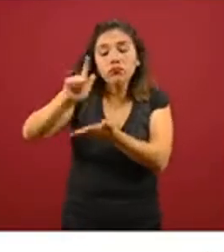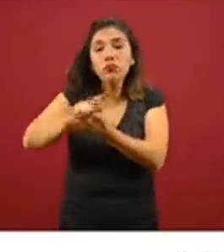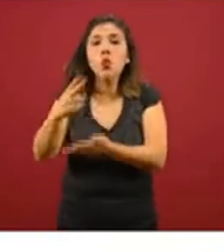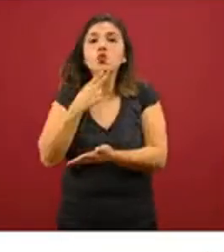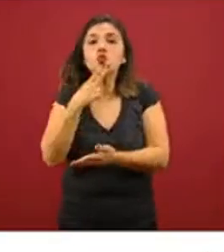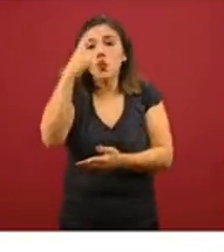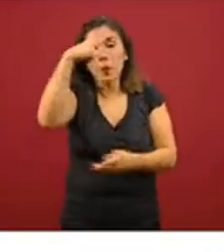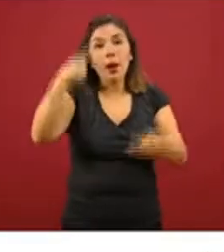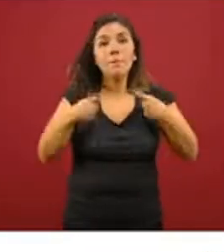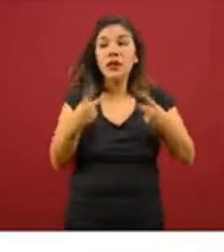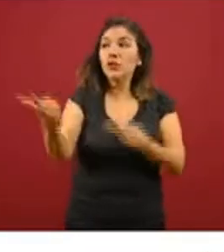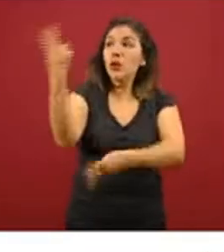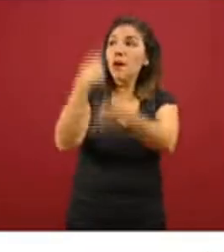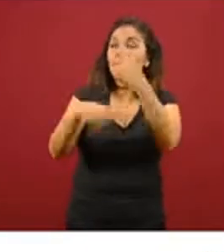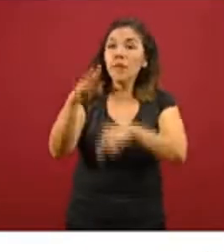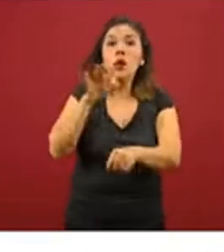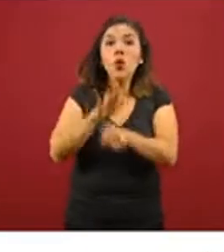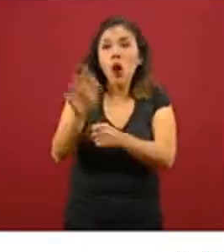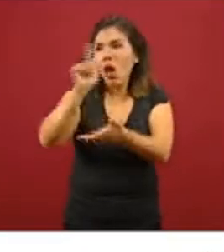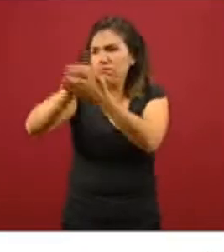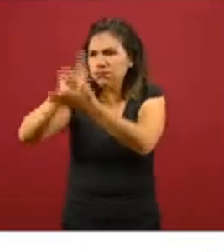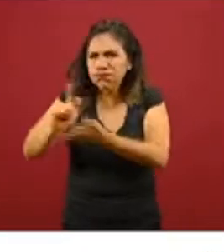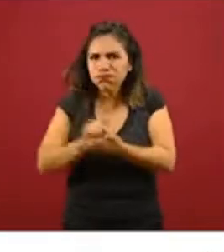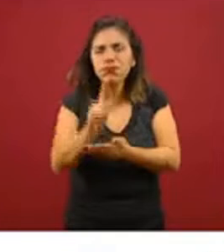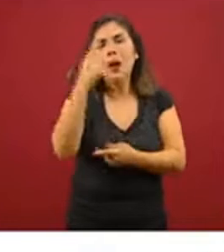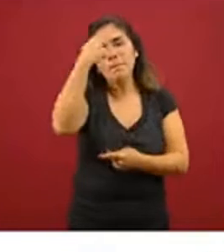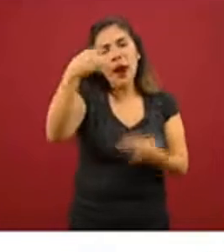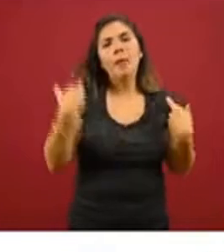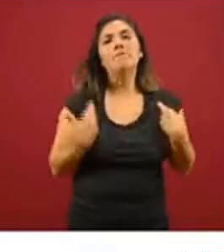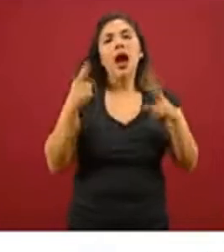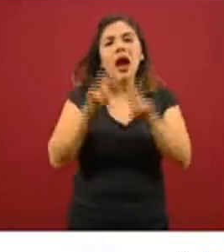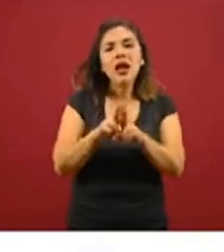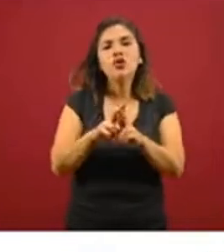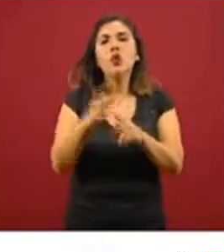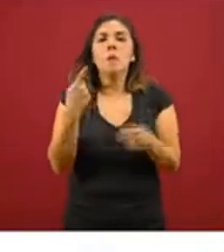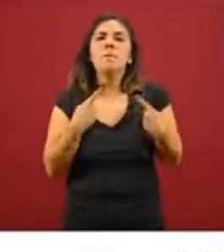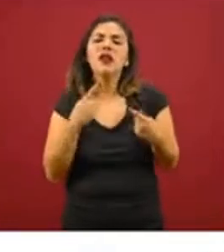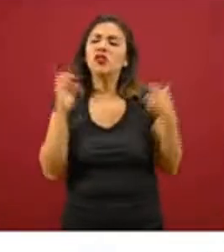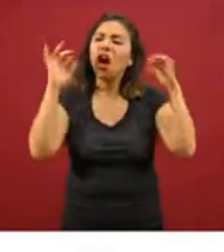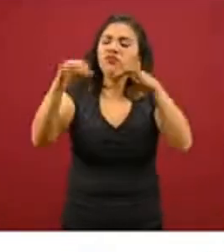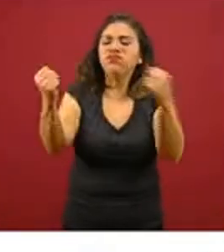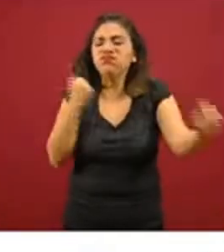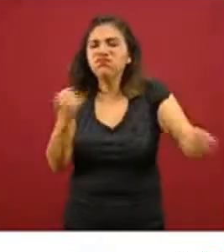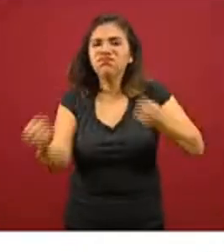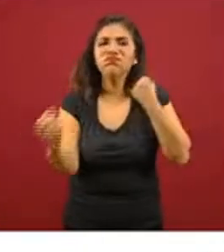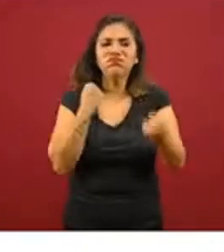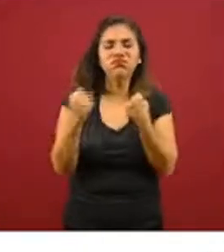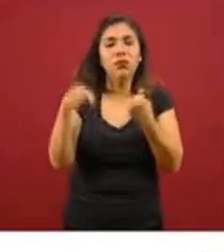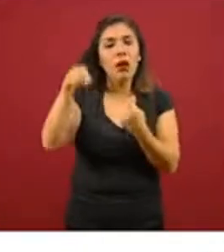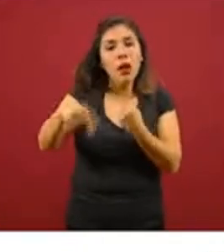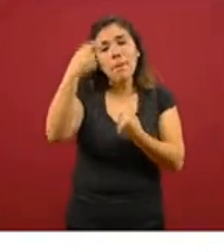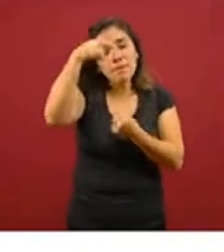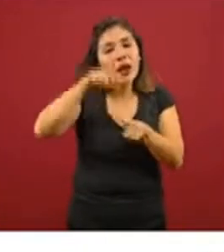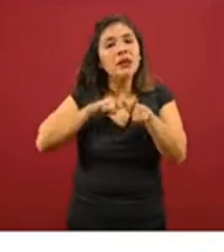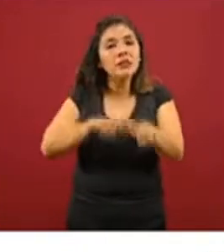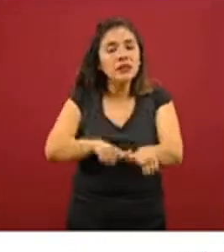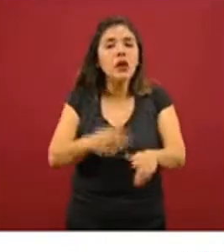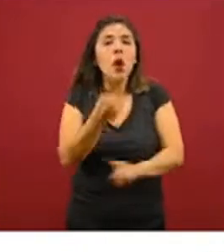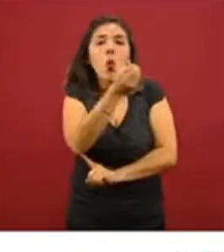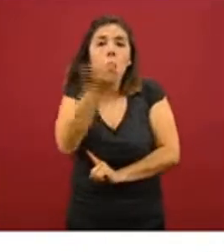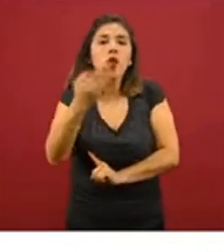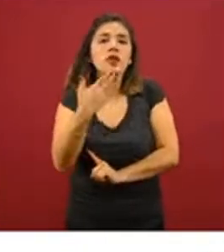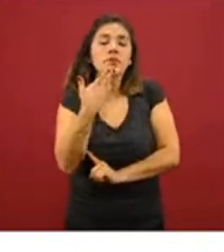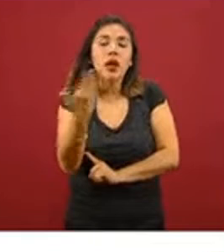aparatos, el uso de su personal, el uso de lo que tienen que llevar a cabo como servicio para que se mantenga